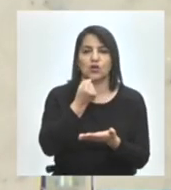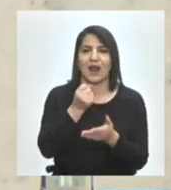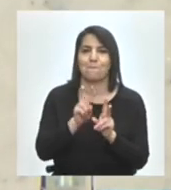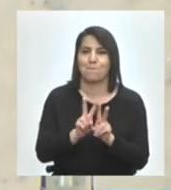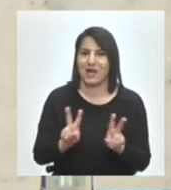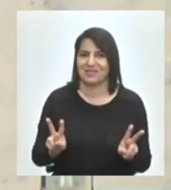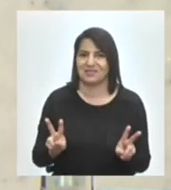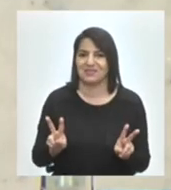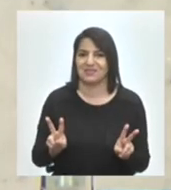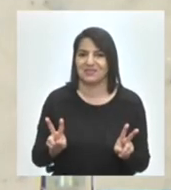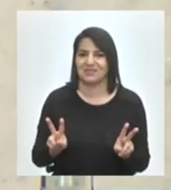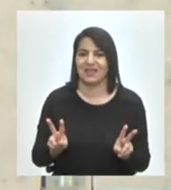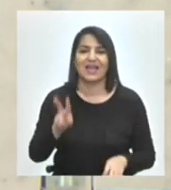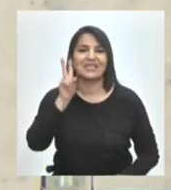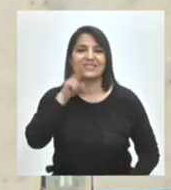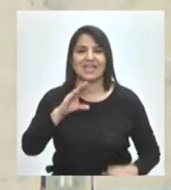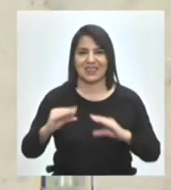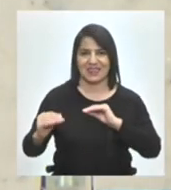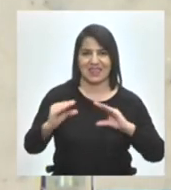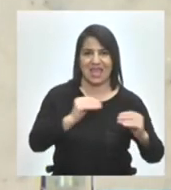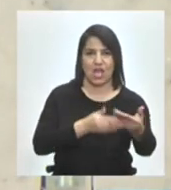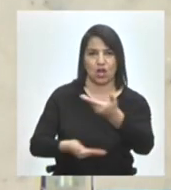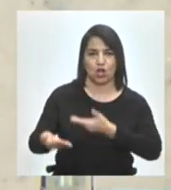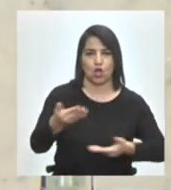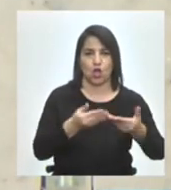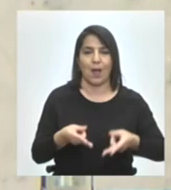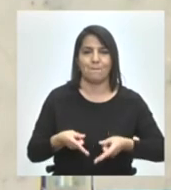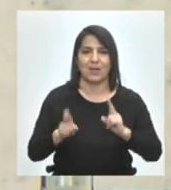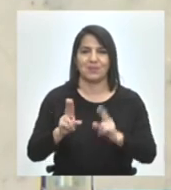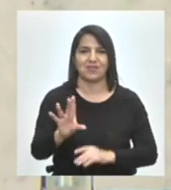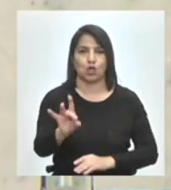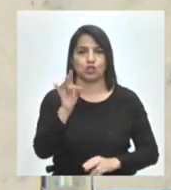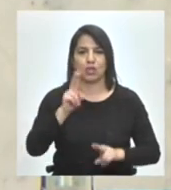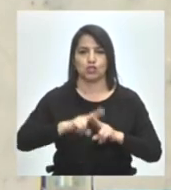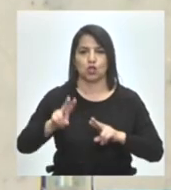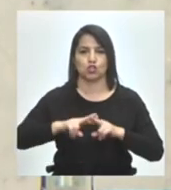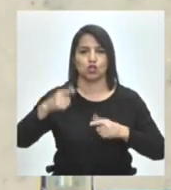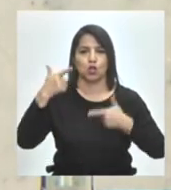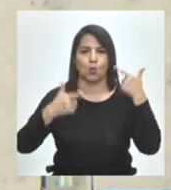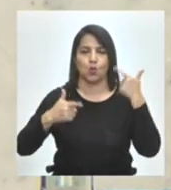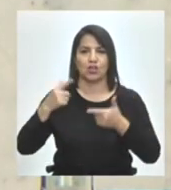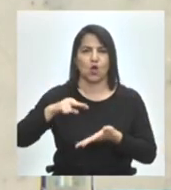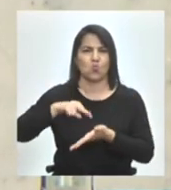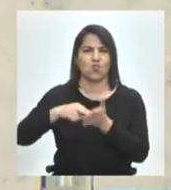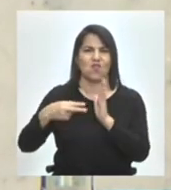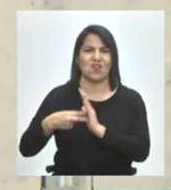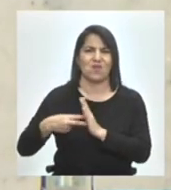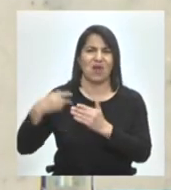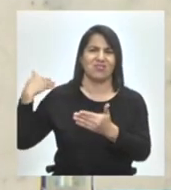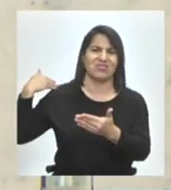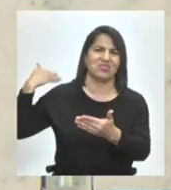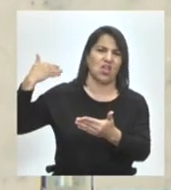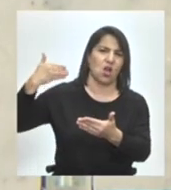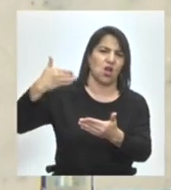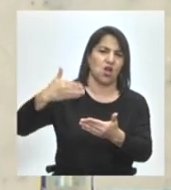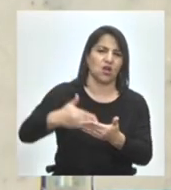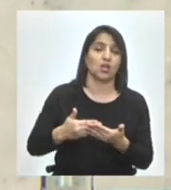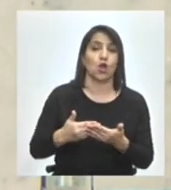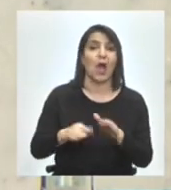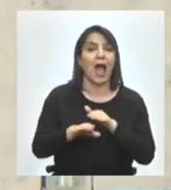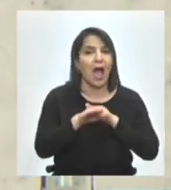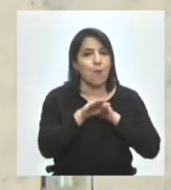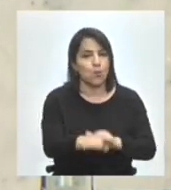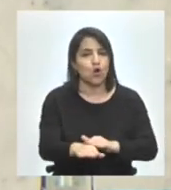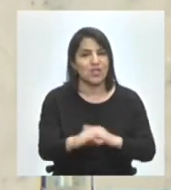paz sin un diálogo que permita encontrar soluciones políticas a un conflicto que es histórico. Apoyen el